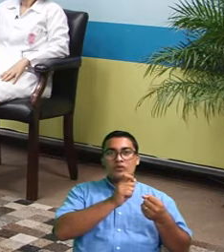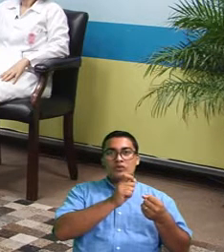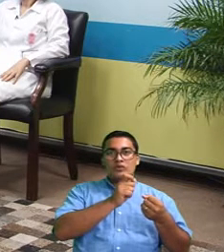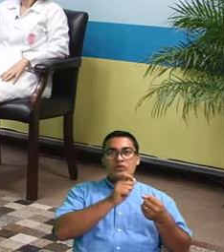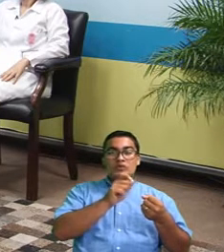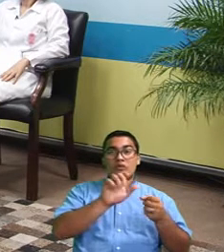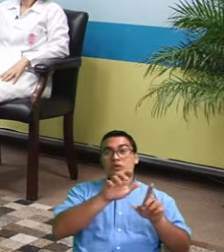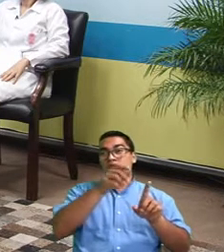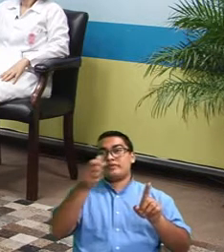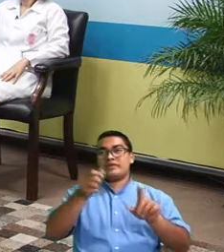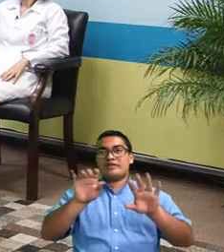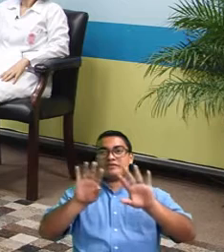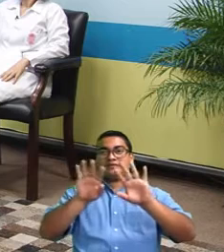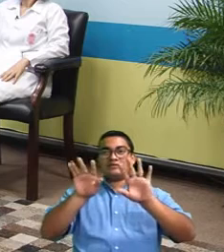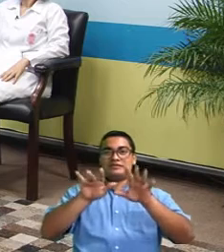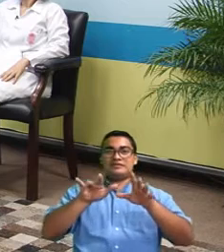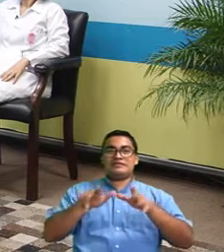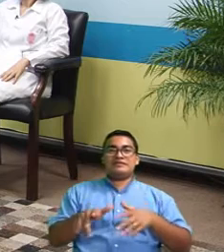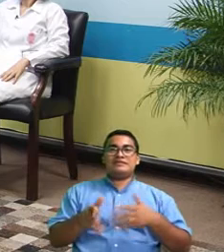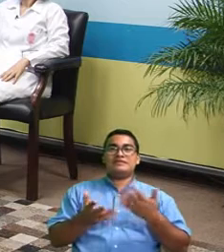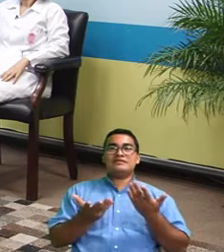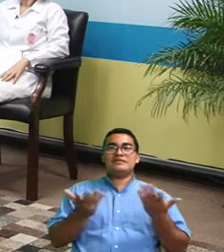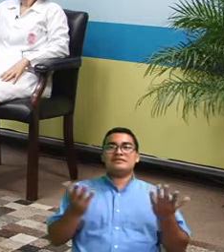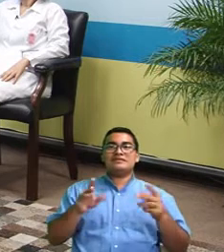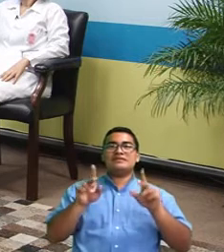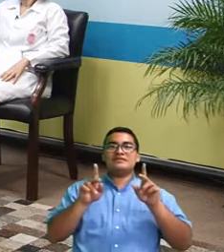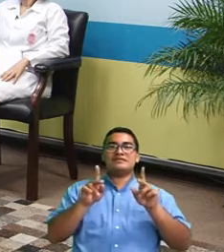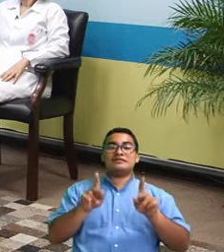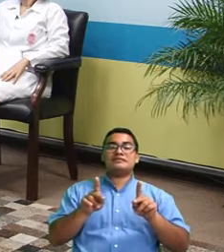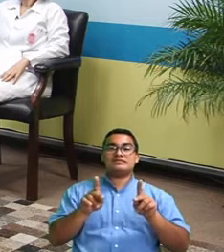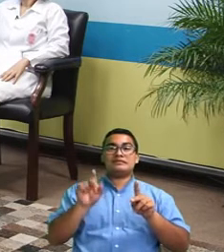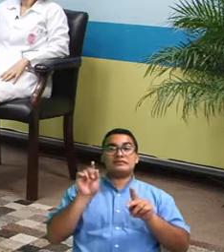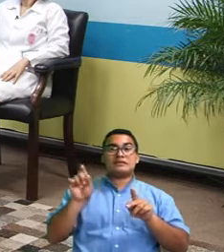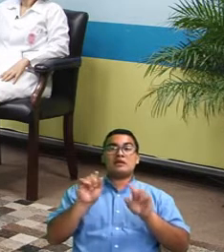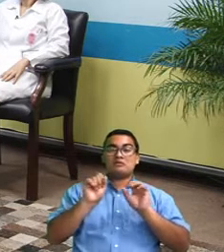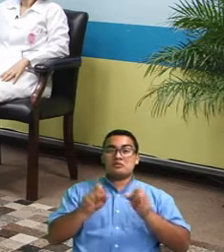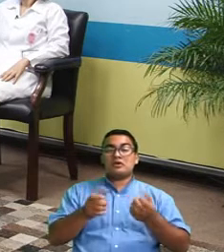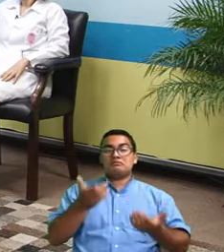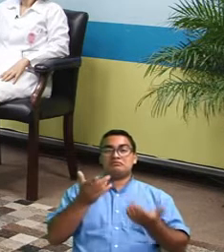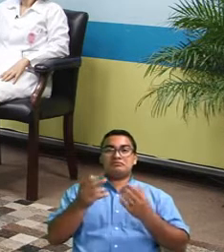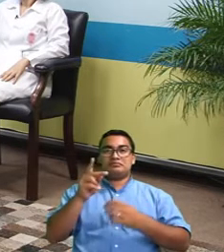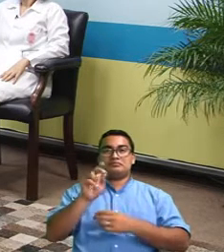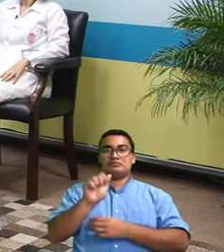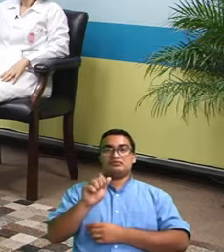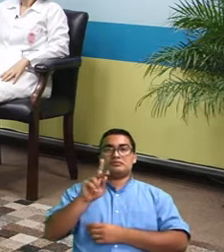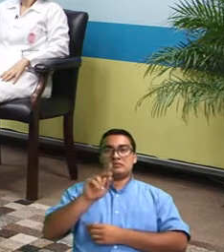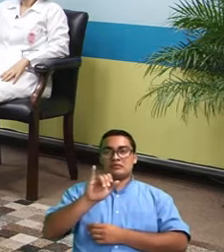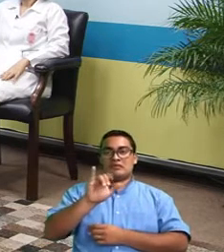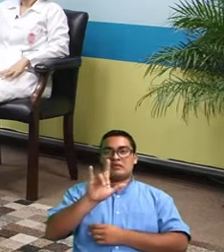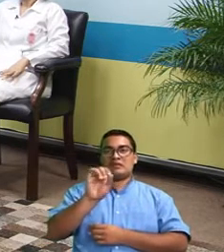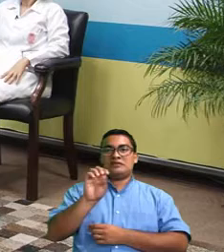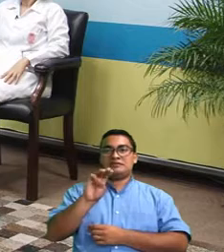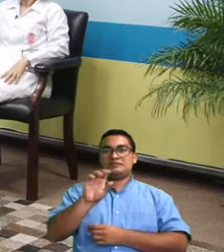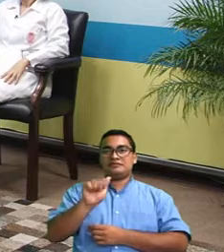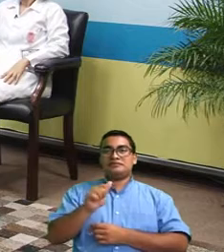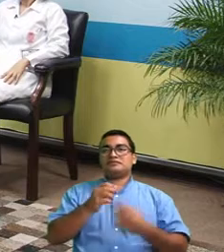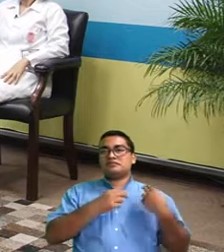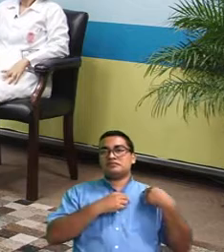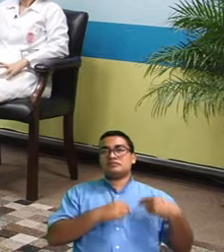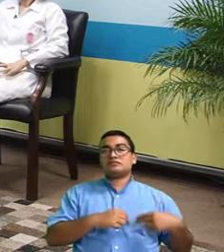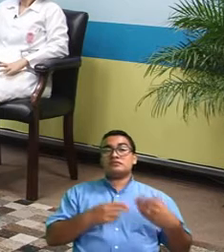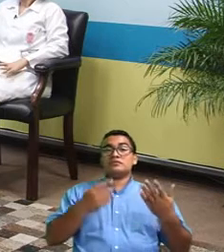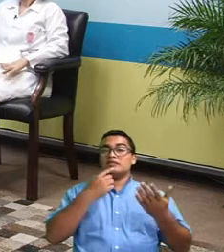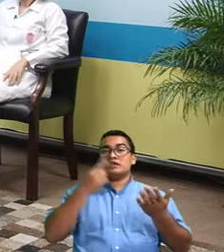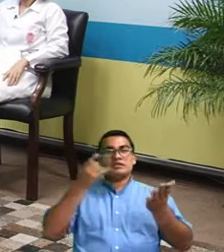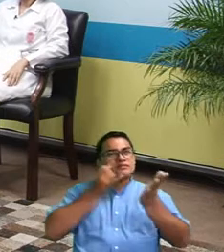sucursal. Esta persona, esta mujer, puede tener el virus del papiloma humano. Claro. Los